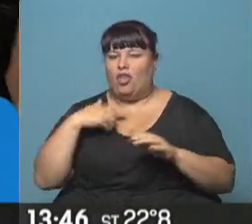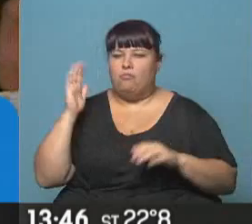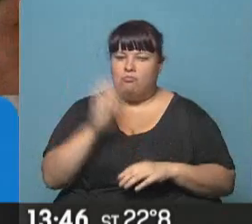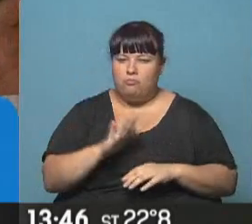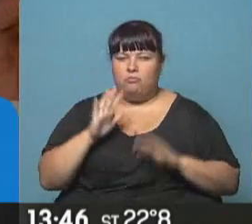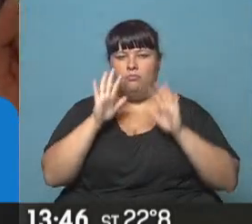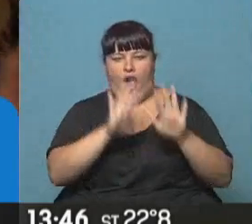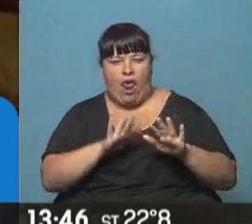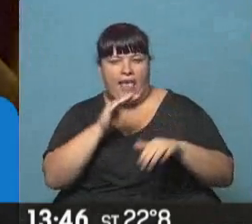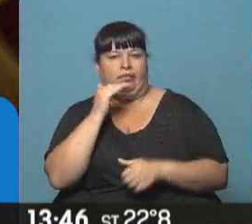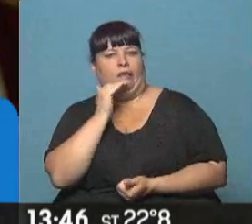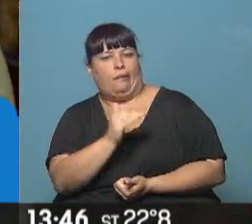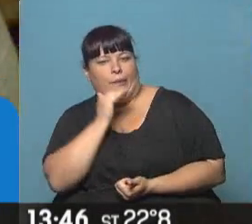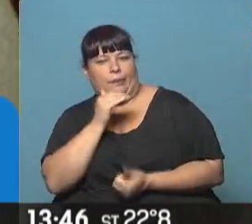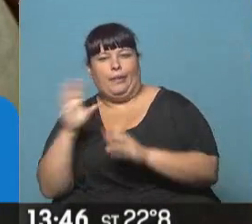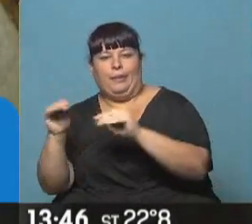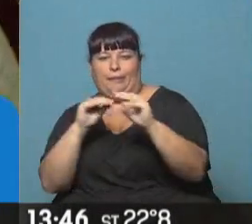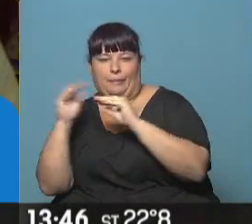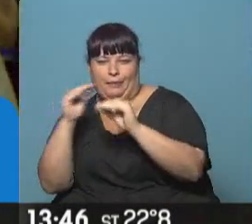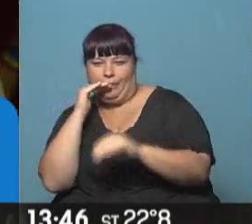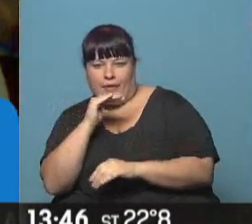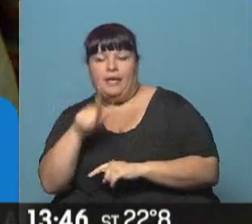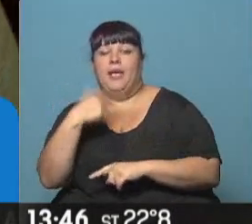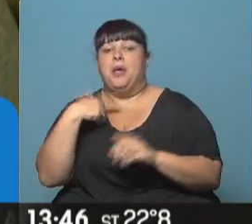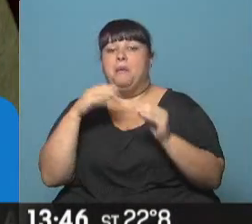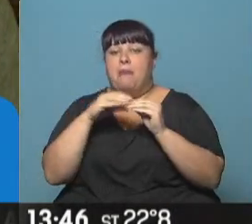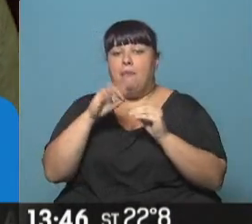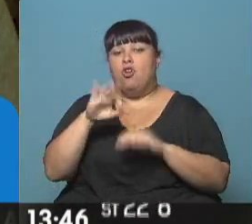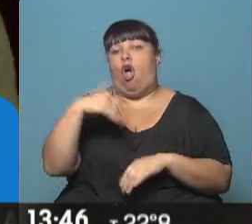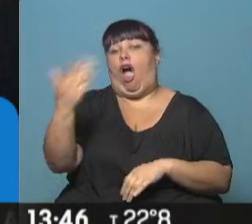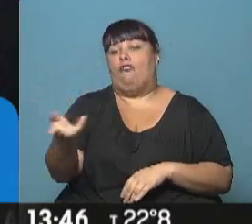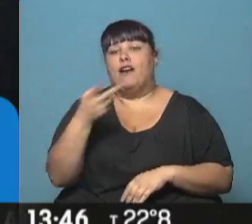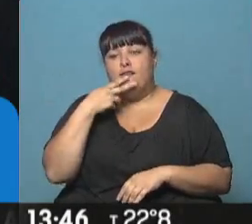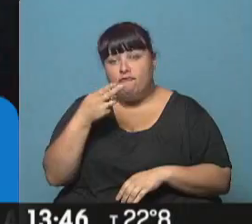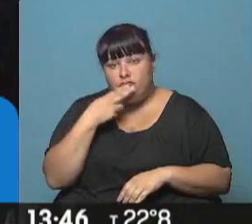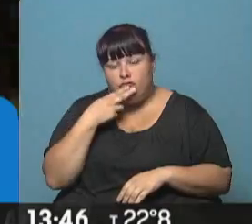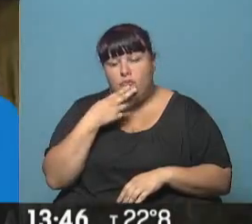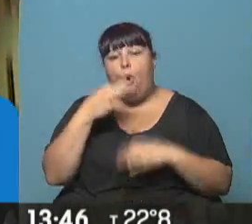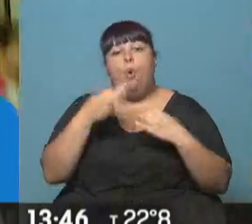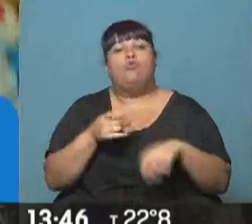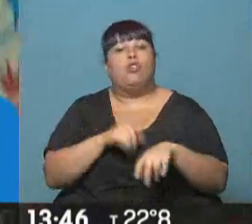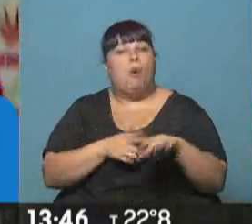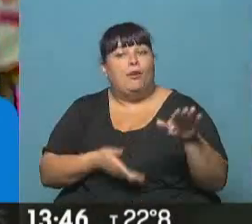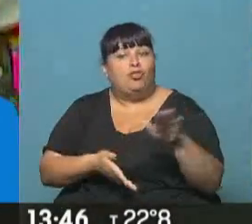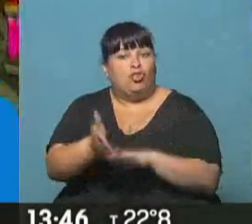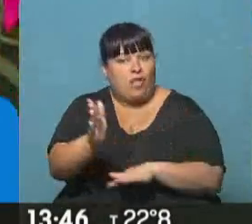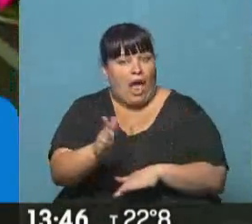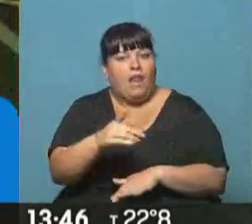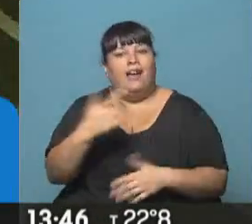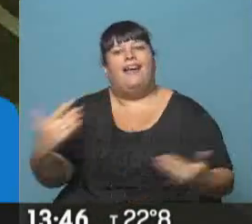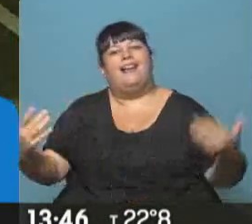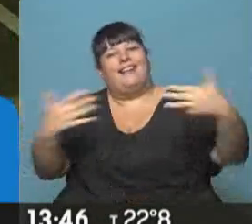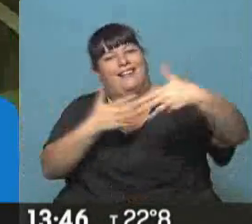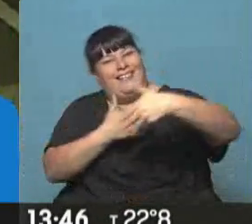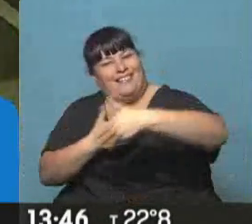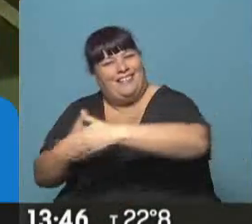intimidarnos, hacer comentarios entre ellos. Luego mi amigo sale a fumar y en el momento que sale, uno lo abraza, lo